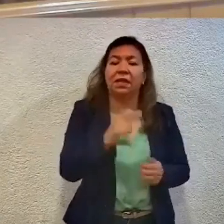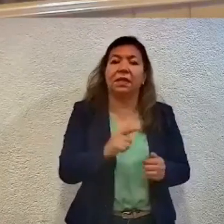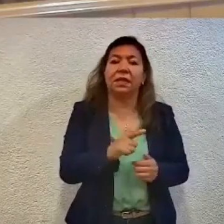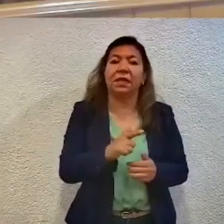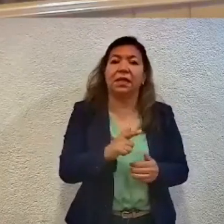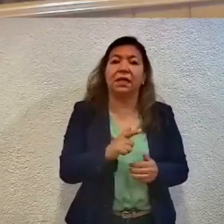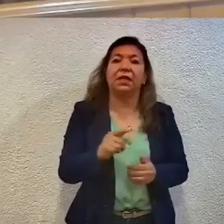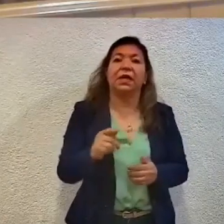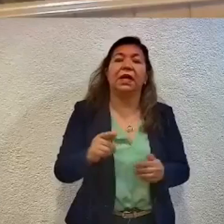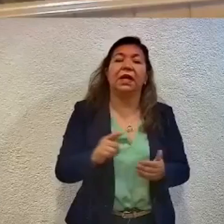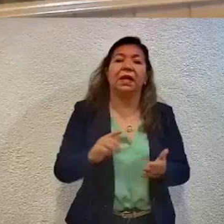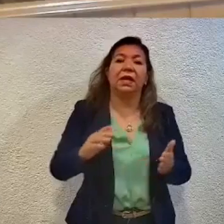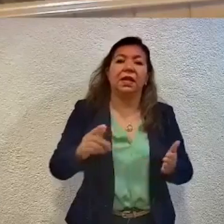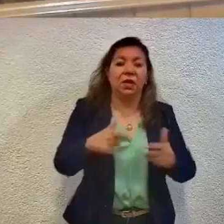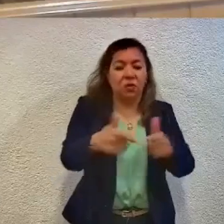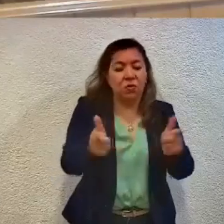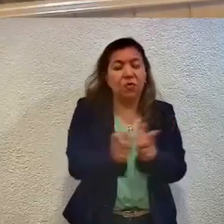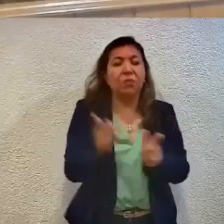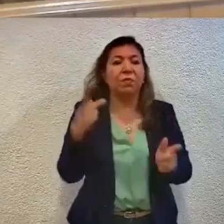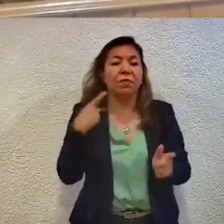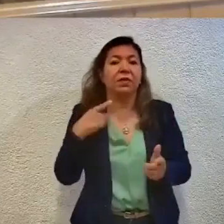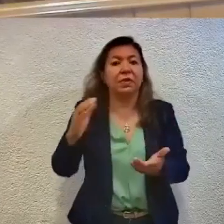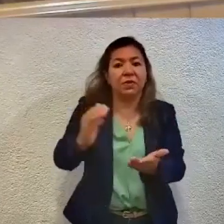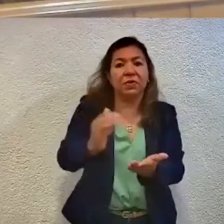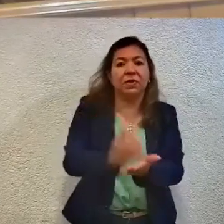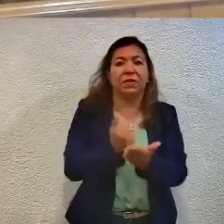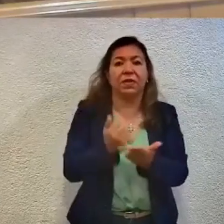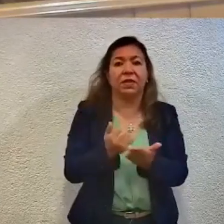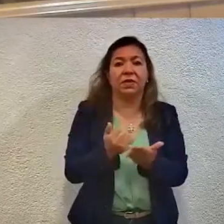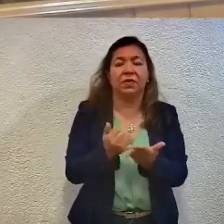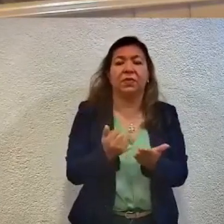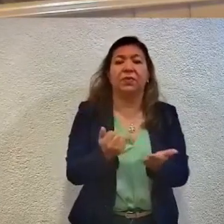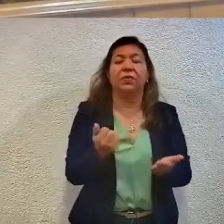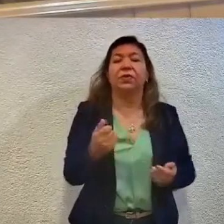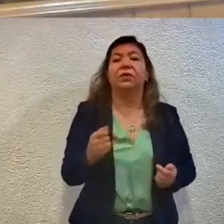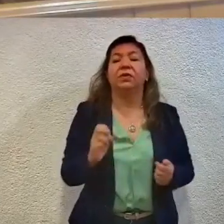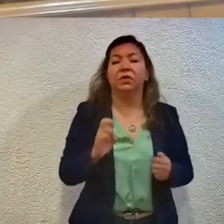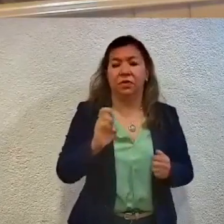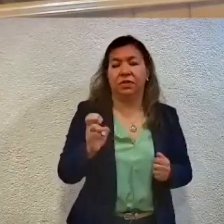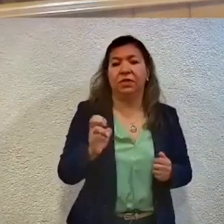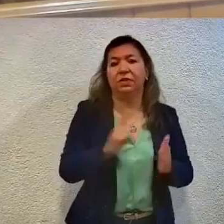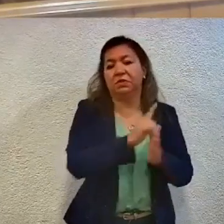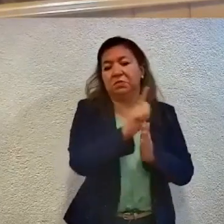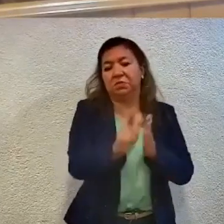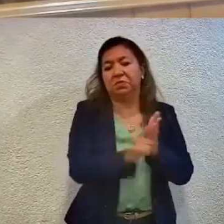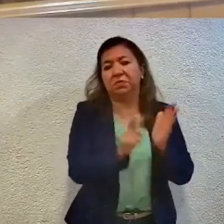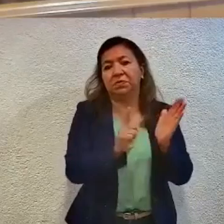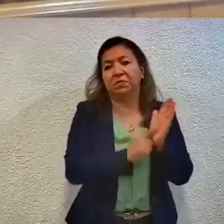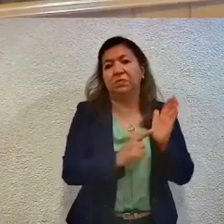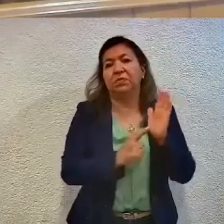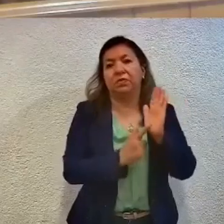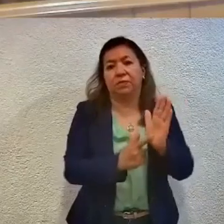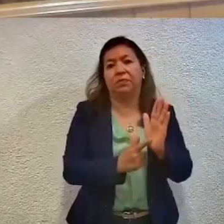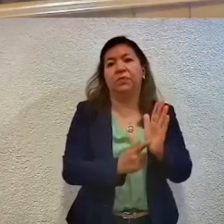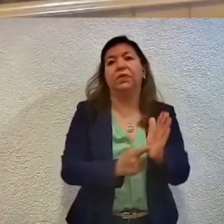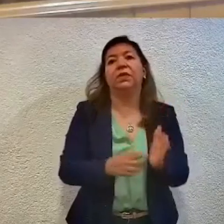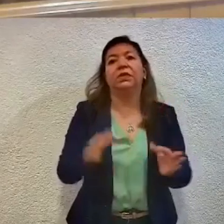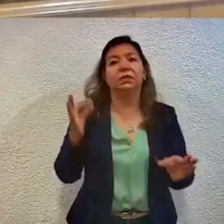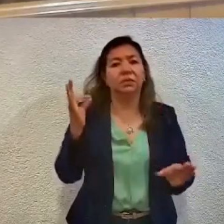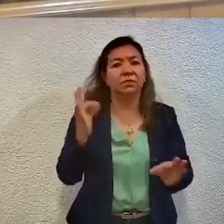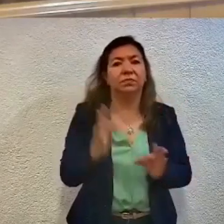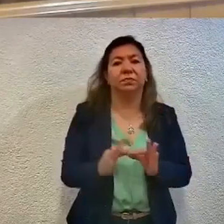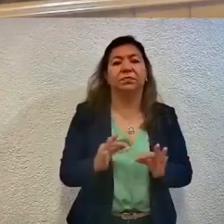sustituyendo el género al partido político que haya obtenido la votación más alta. De esta manera, se cumplió con el principio de